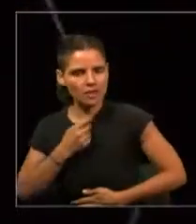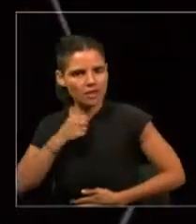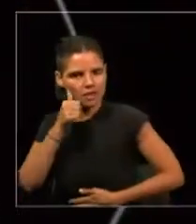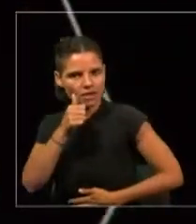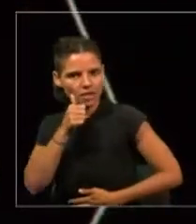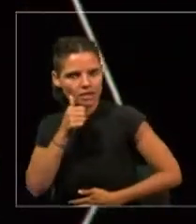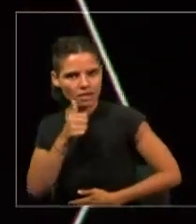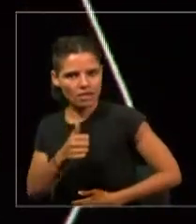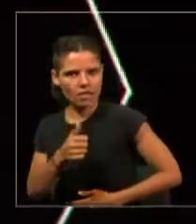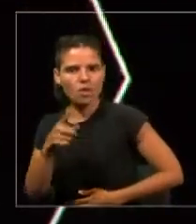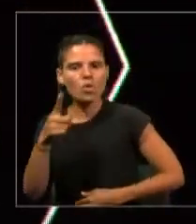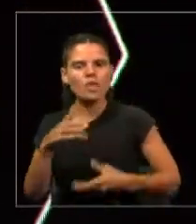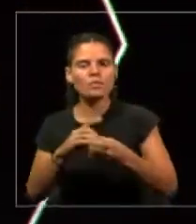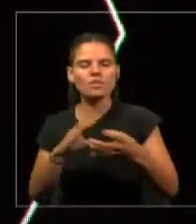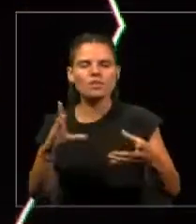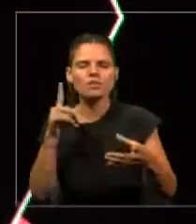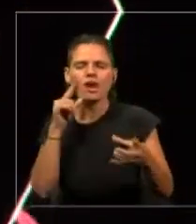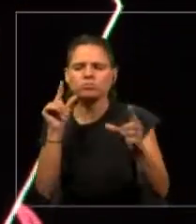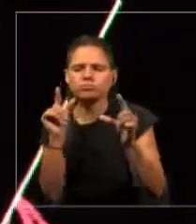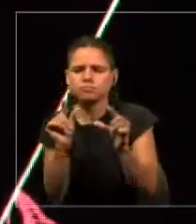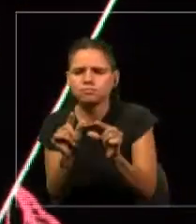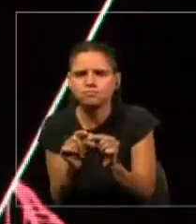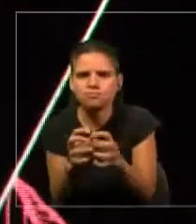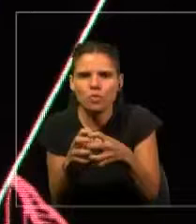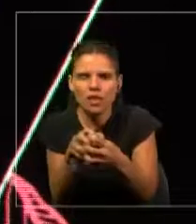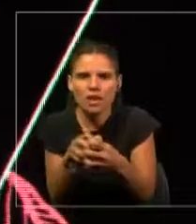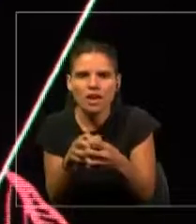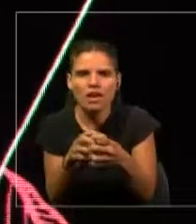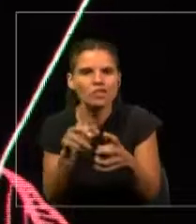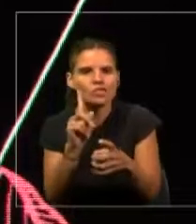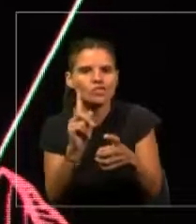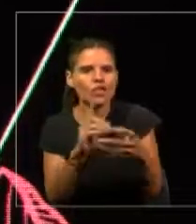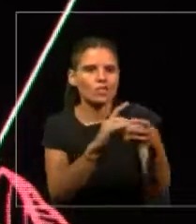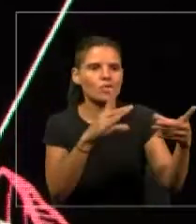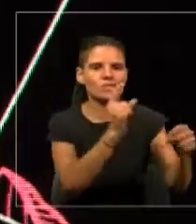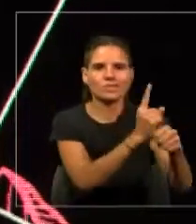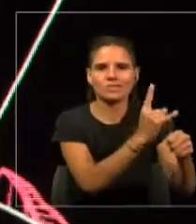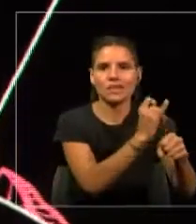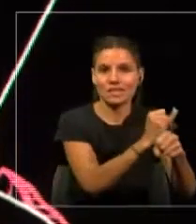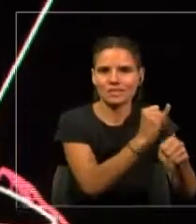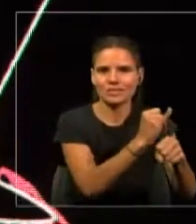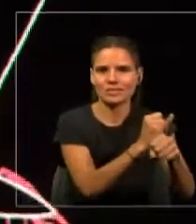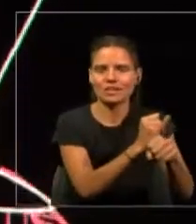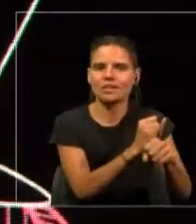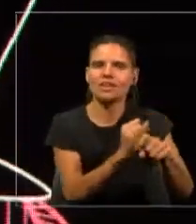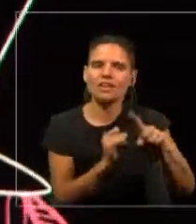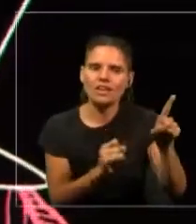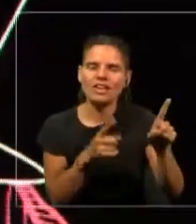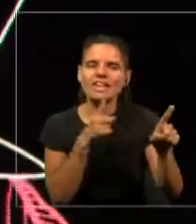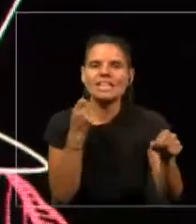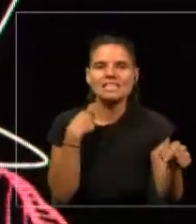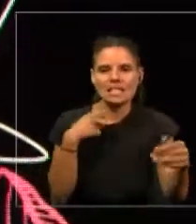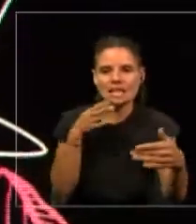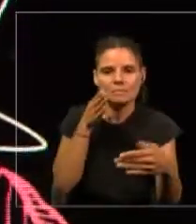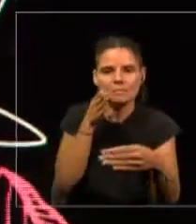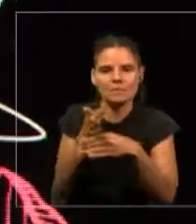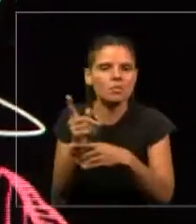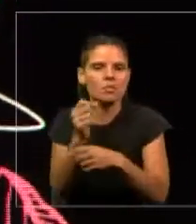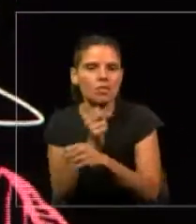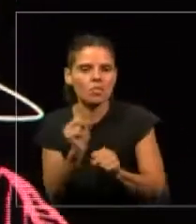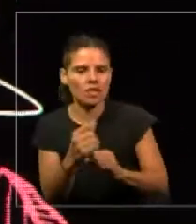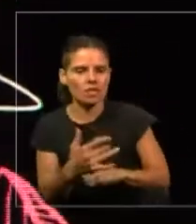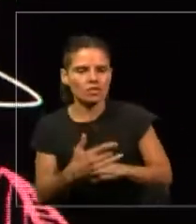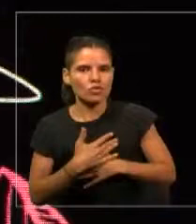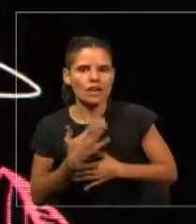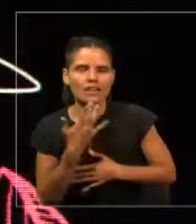casi molecular al lado de la democracia institucional y que apunta el principio intangible que sería el honor